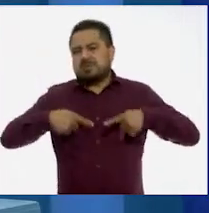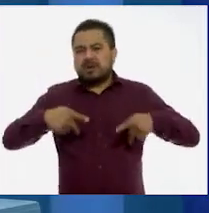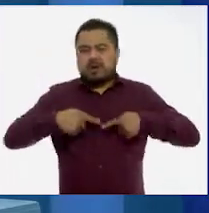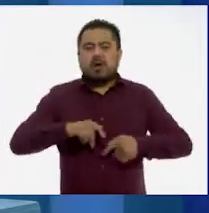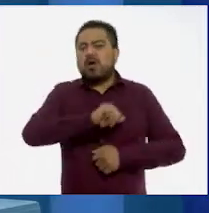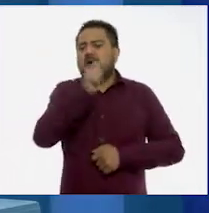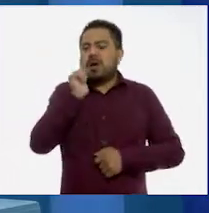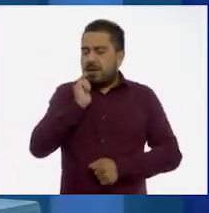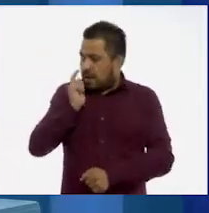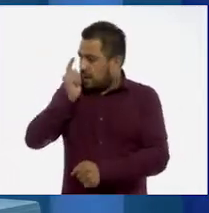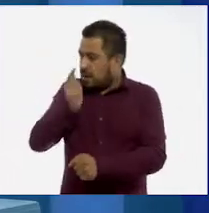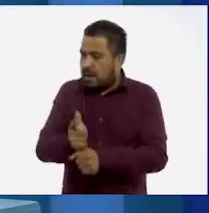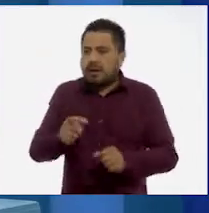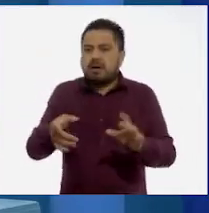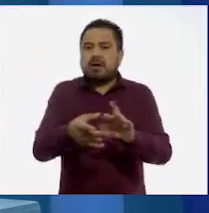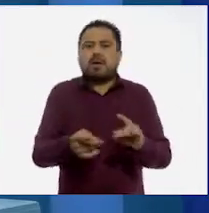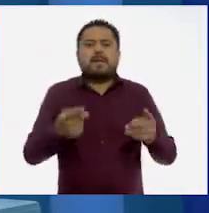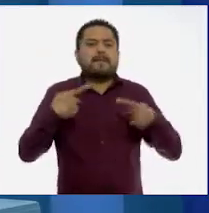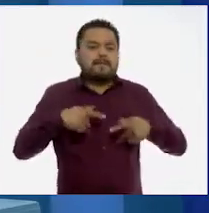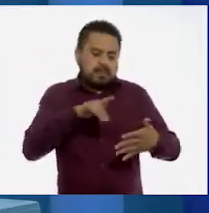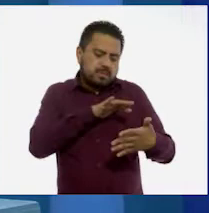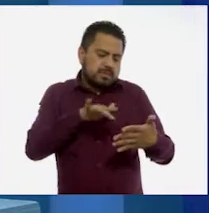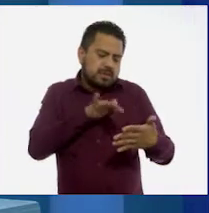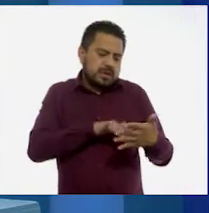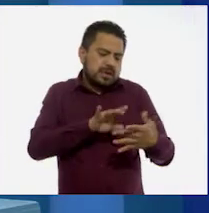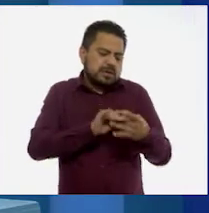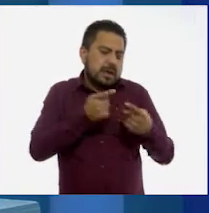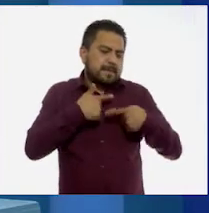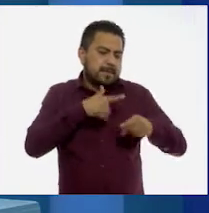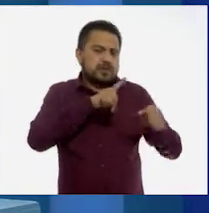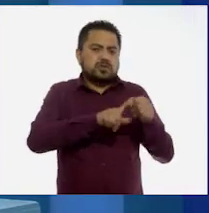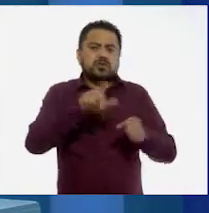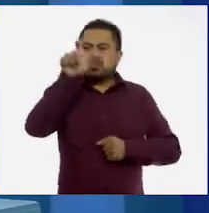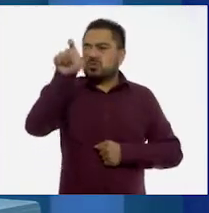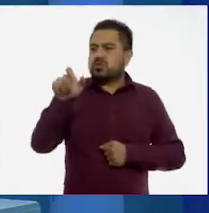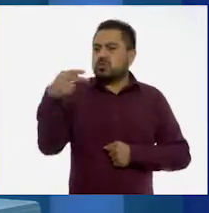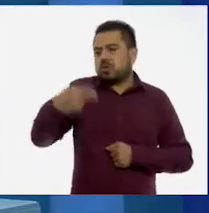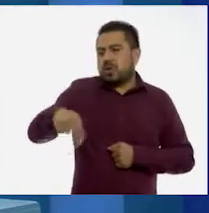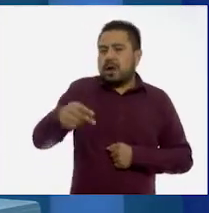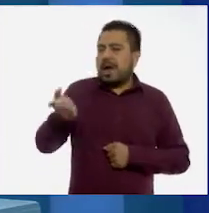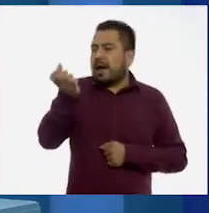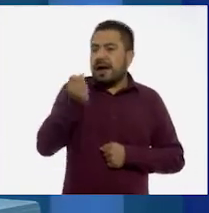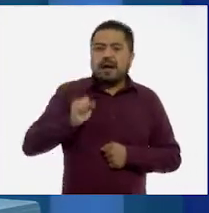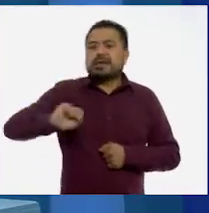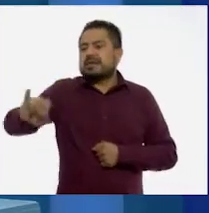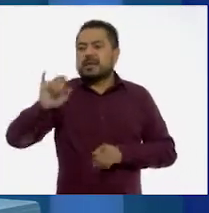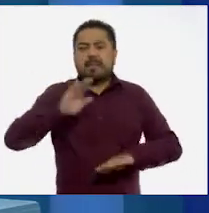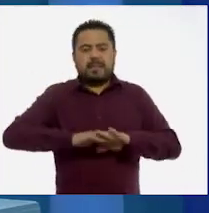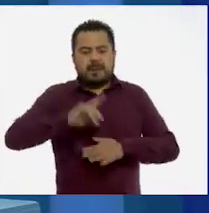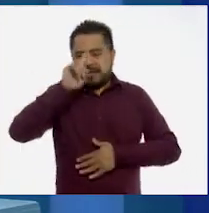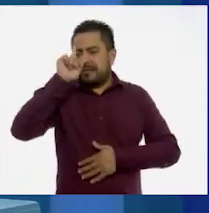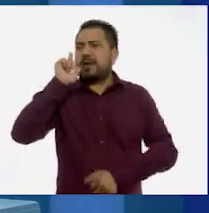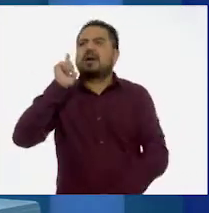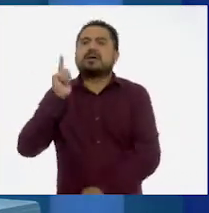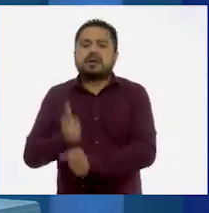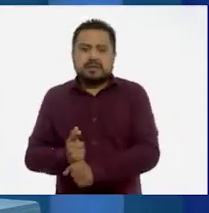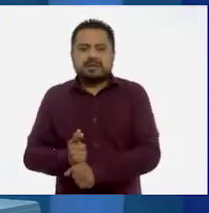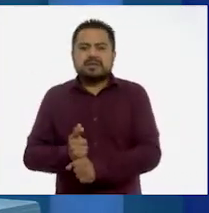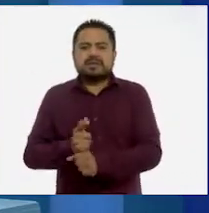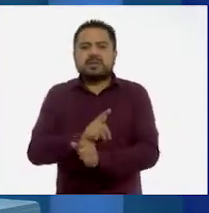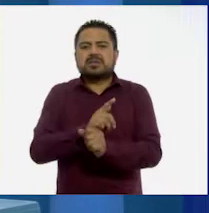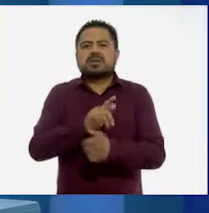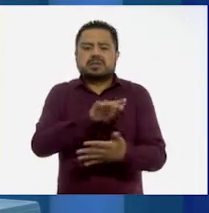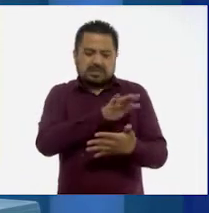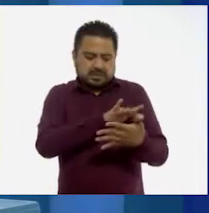de identificarlo es cuando el narrador se refiere al personaje por su nombre. Y de esa manera es fácil darse cuenta que estamos ante un